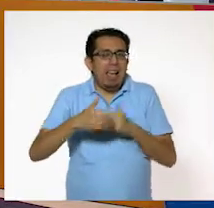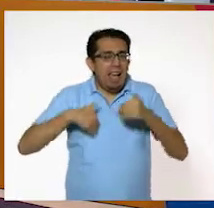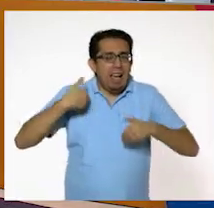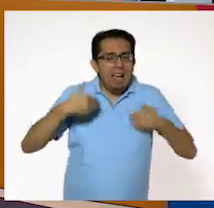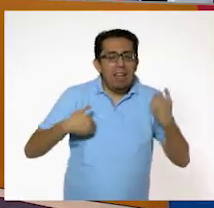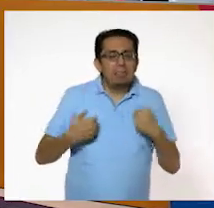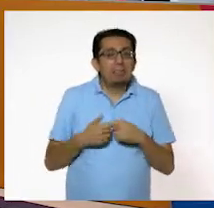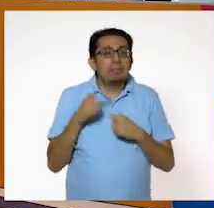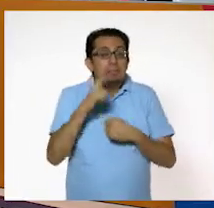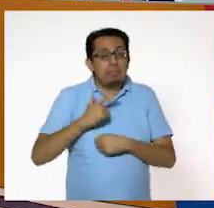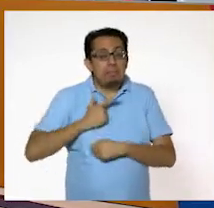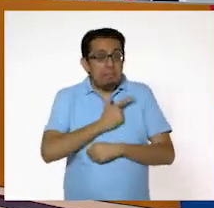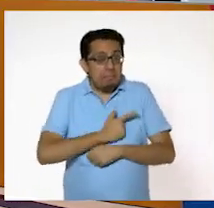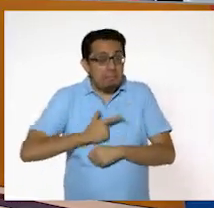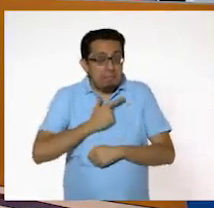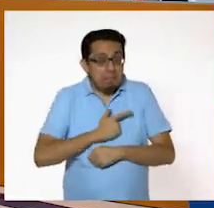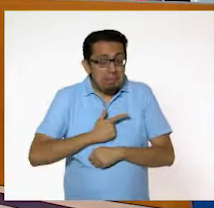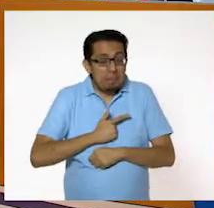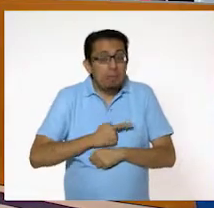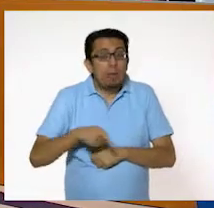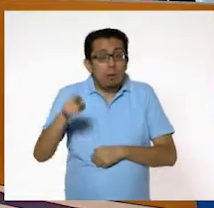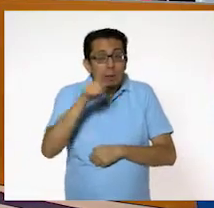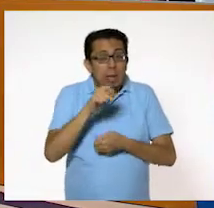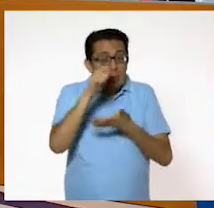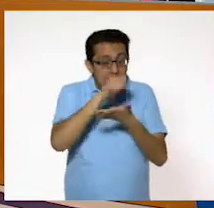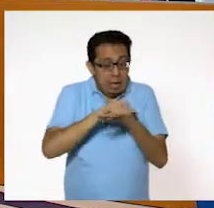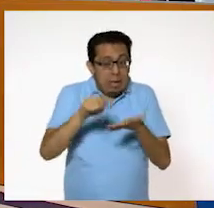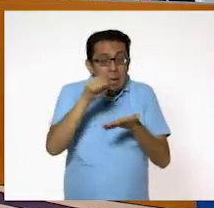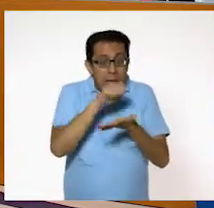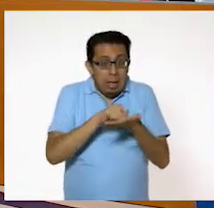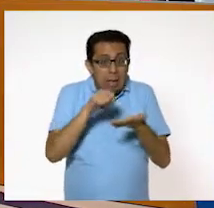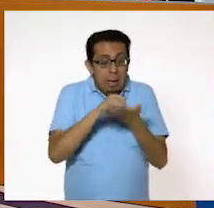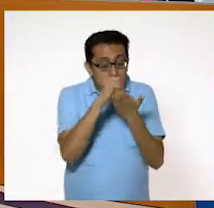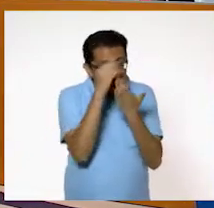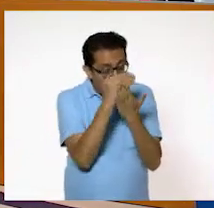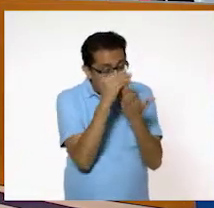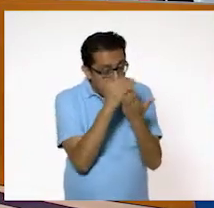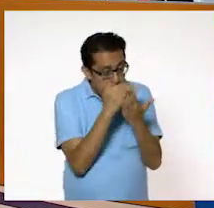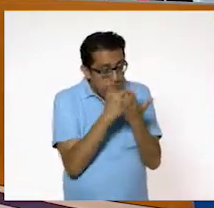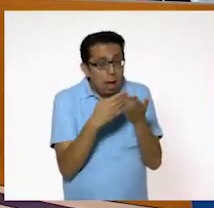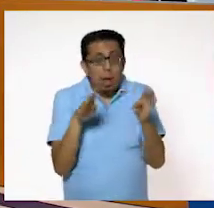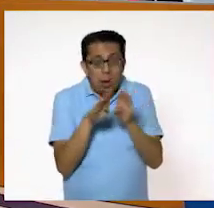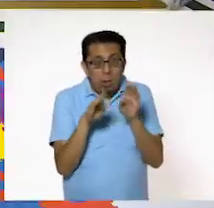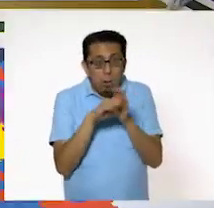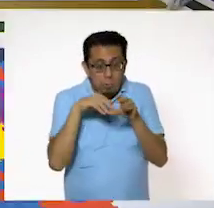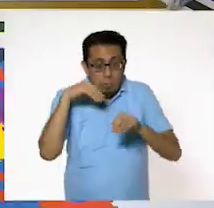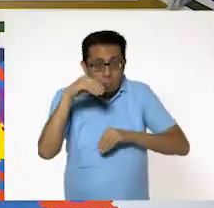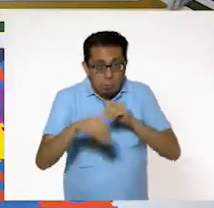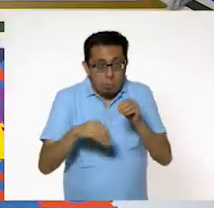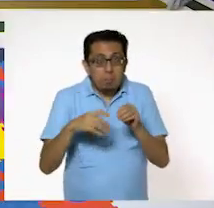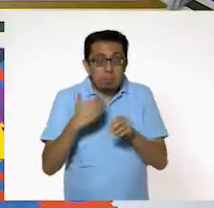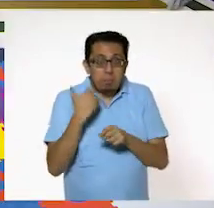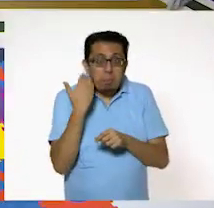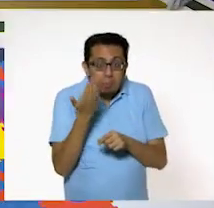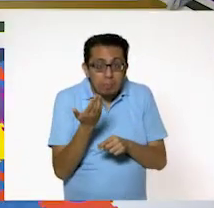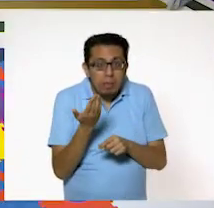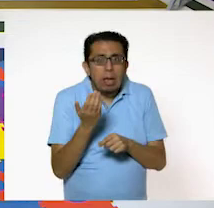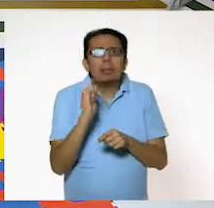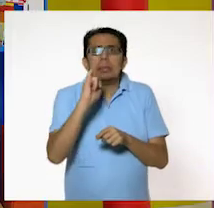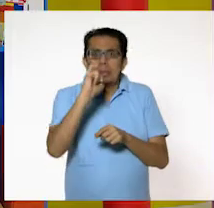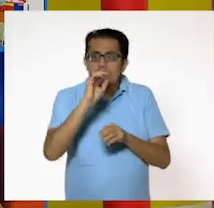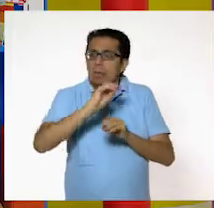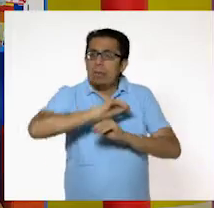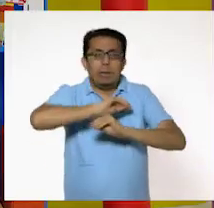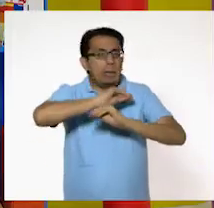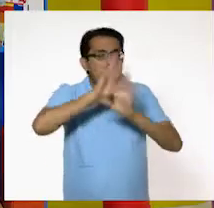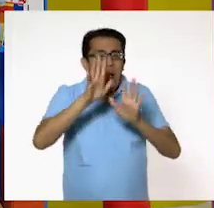¿Les gustaría escribir el proceso de elaboración y aprender a escribirlo correctamente? ¡Wow! Sí, claro que